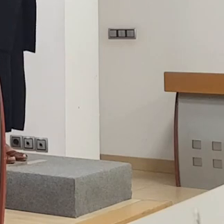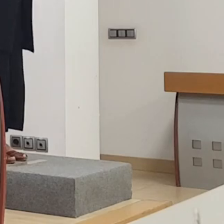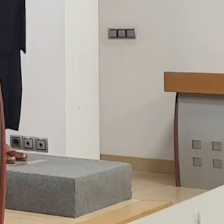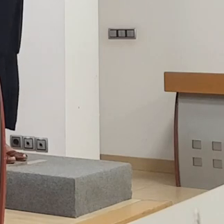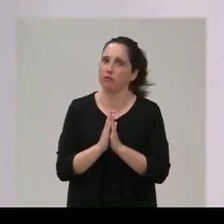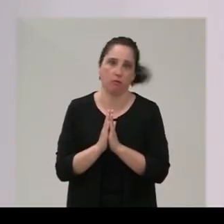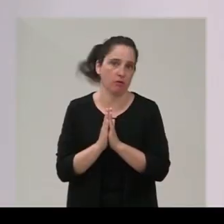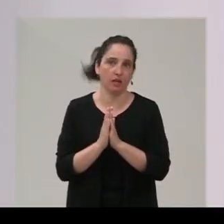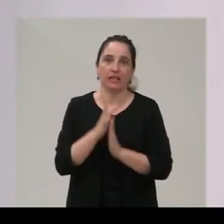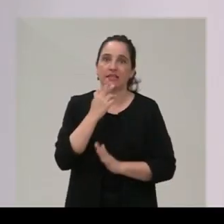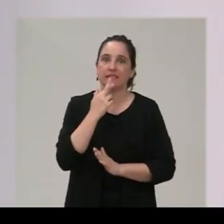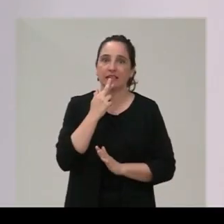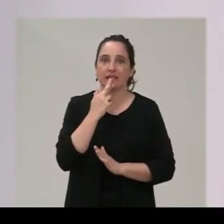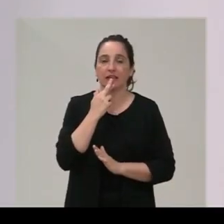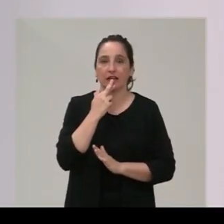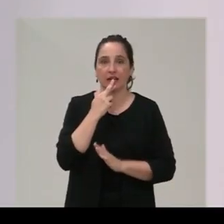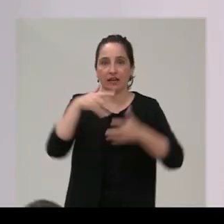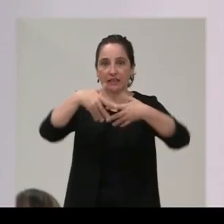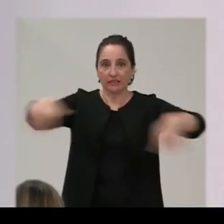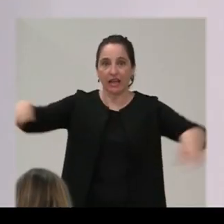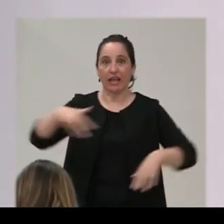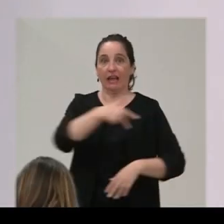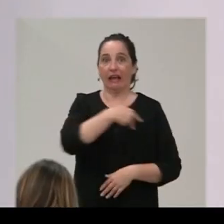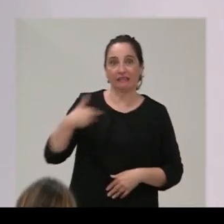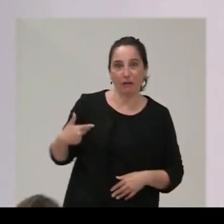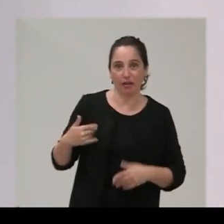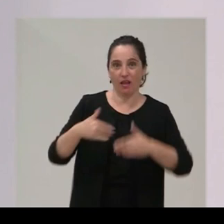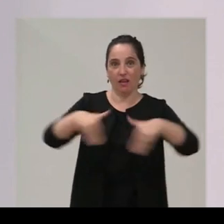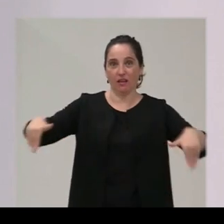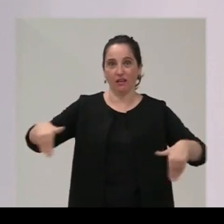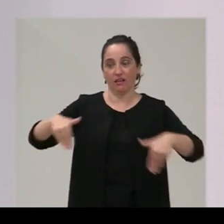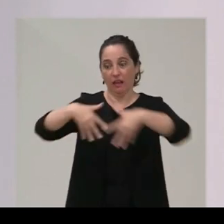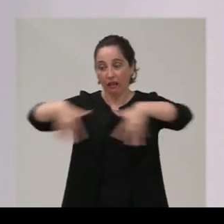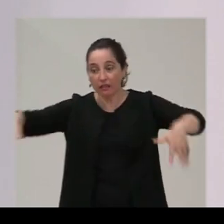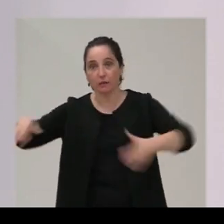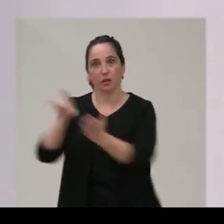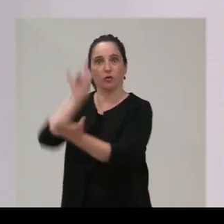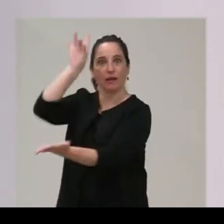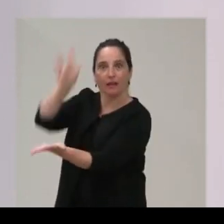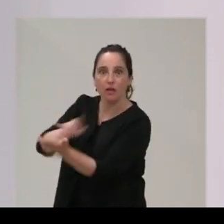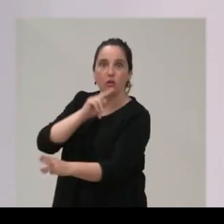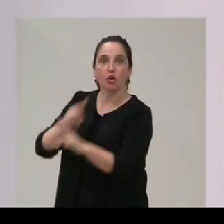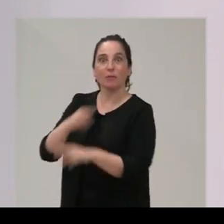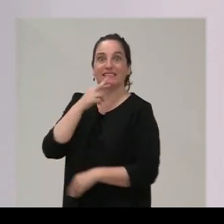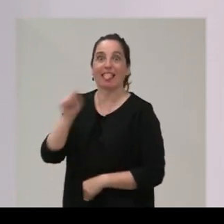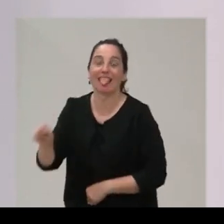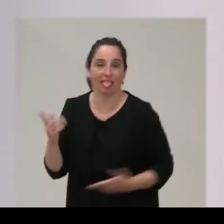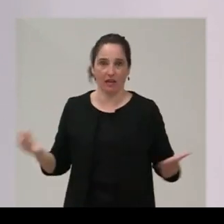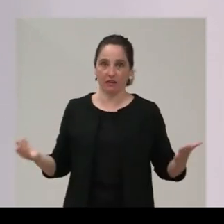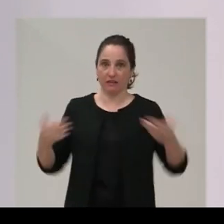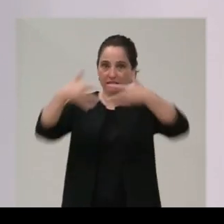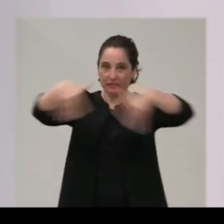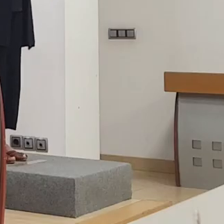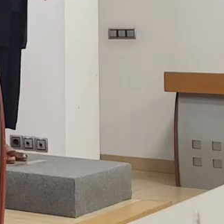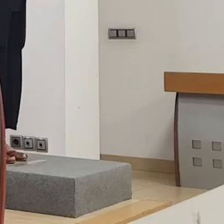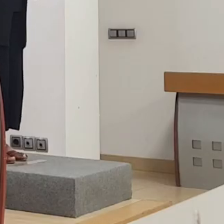favor esté en el stand de Cantabria que es bueno para Santander bueno para Cantabria y una guía para todos los visitantes de